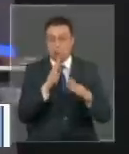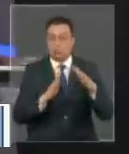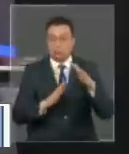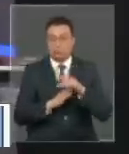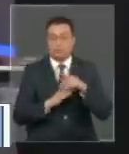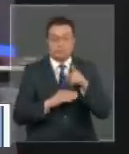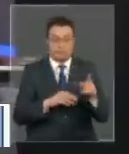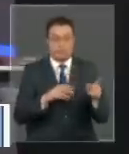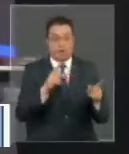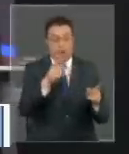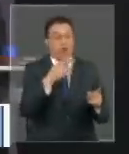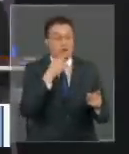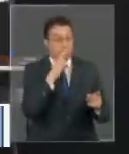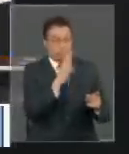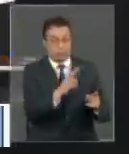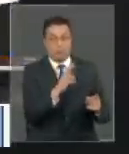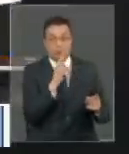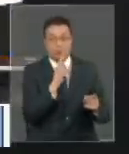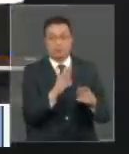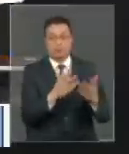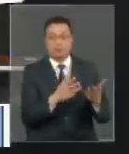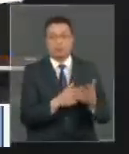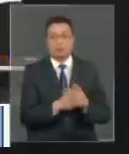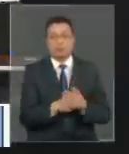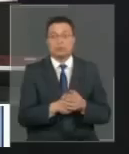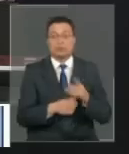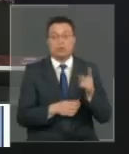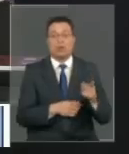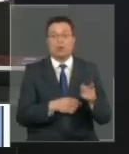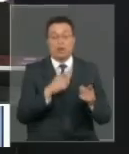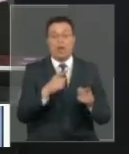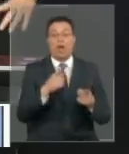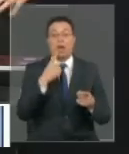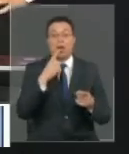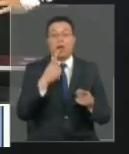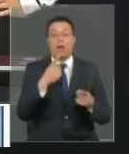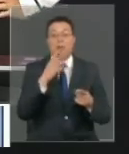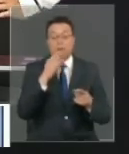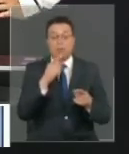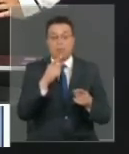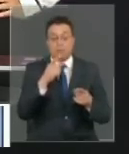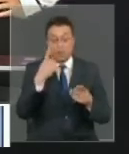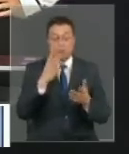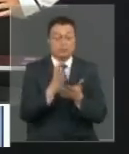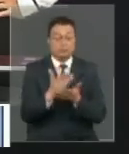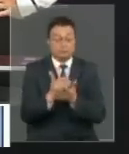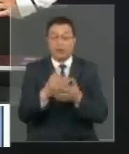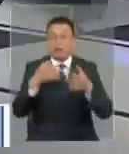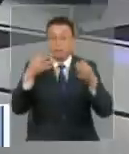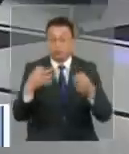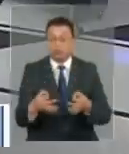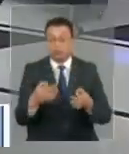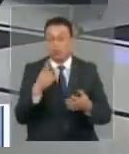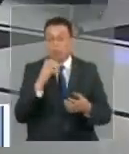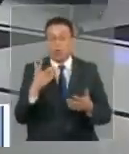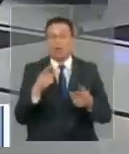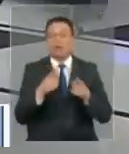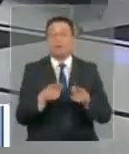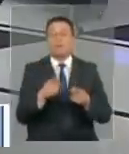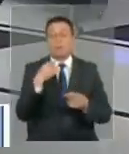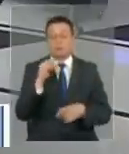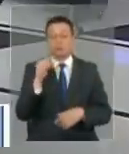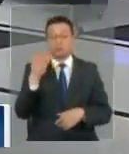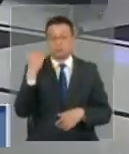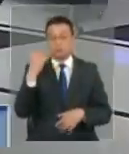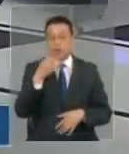favor, Daniel Jadue pueda contestar y así vamos intercambiando los distintos... Usted decía medidas concretas para... Medidas concretas. Bueno, yo quiero contarle a Marcelo que hace